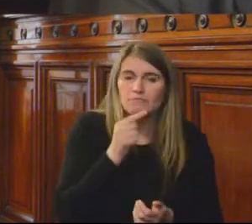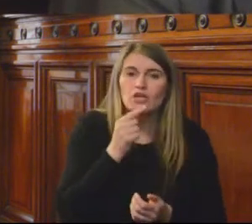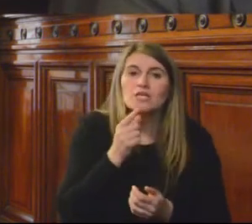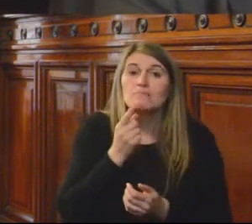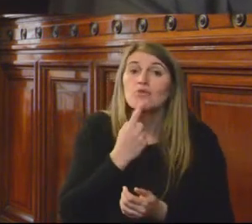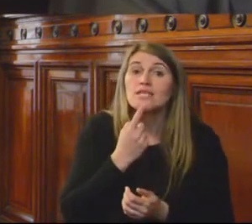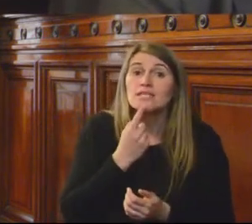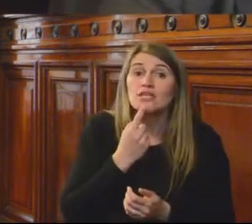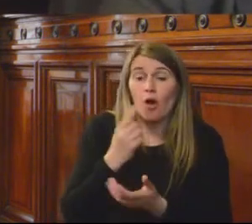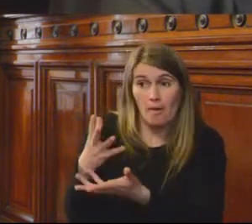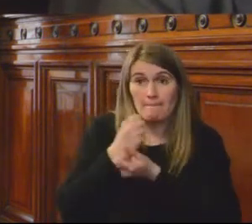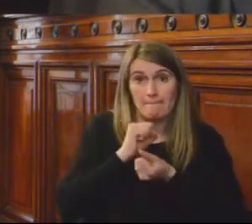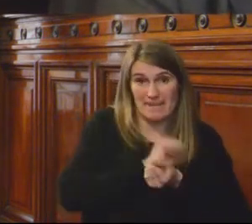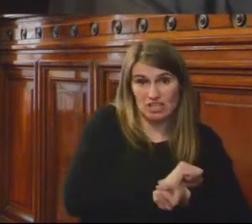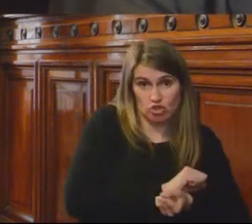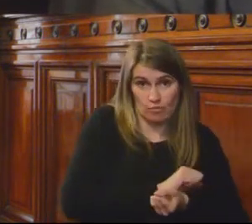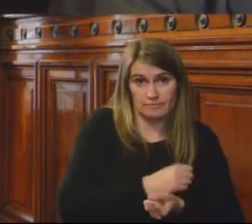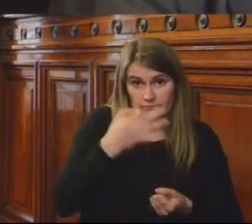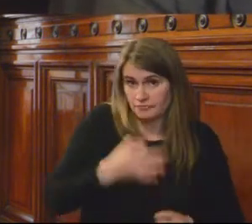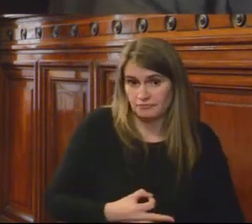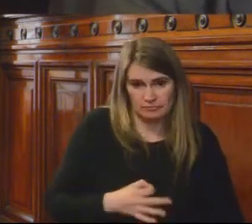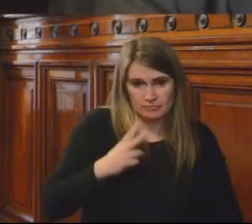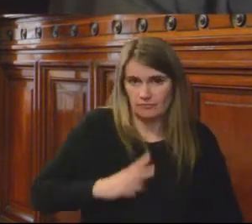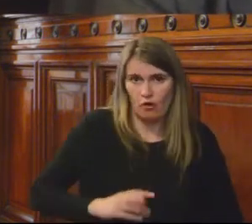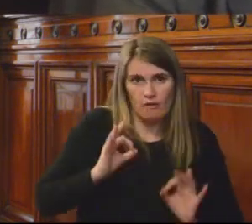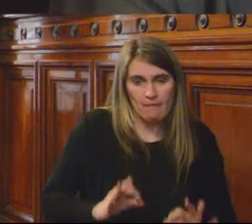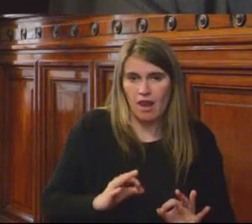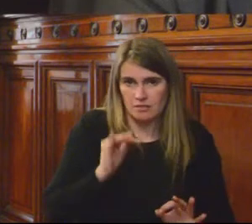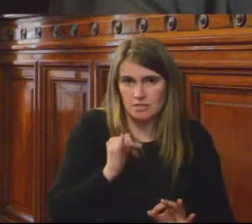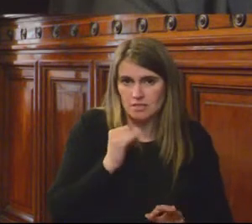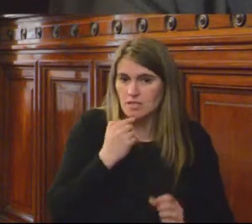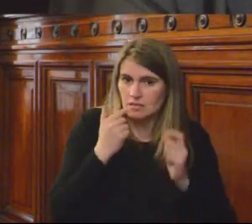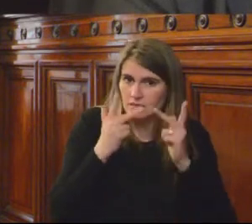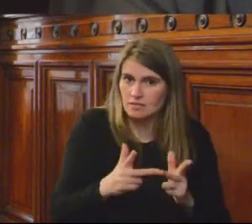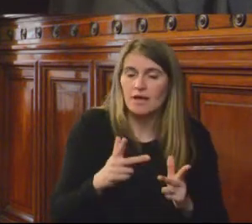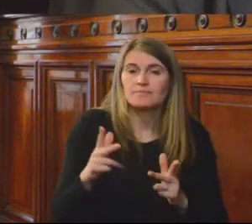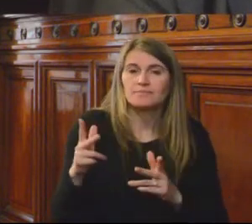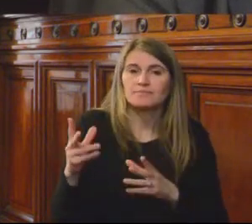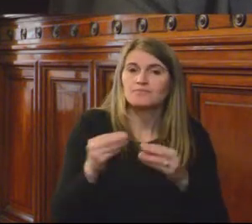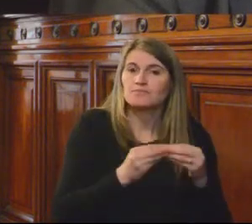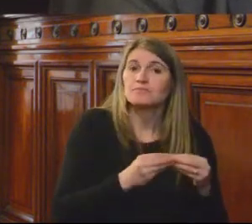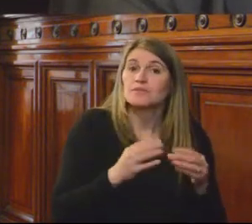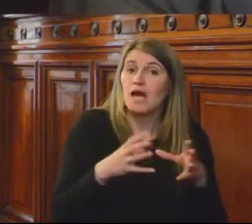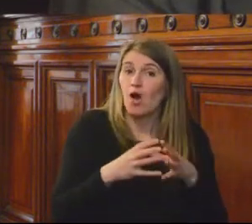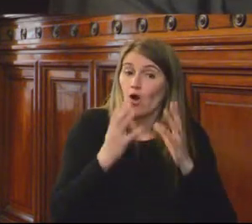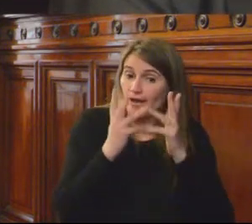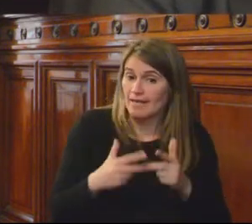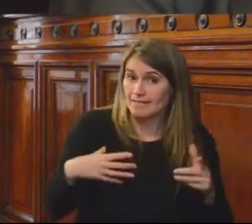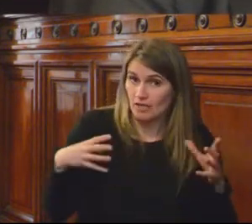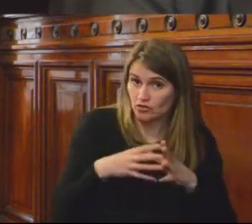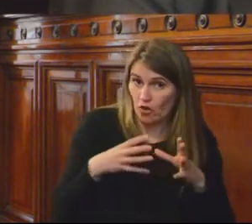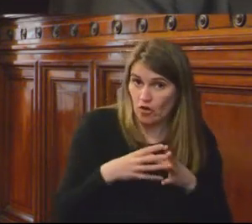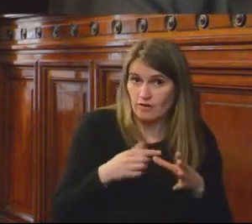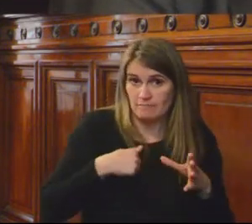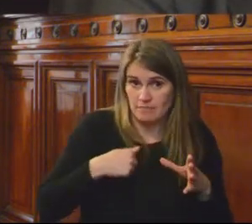nuestro país. Y cuando digo formalmente certificadas, lo digo con el aval no solo de nuestra organización, que tiene unos criterios